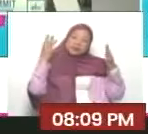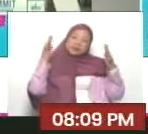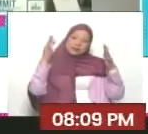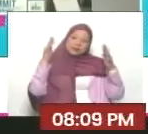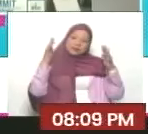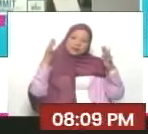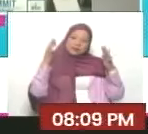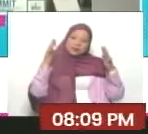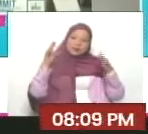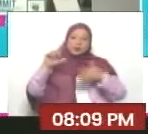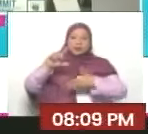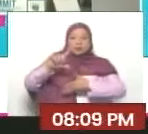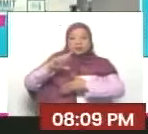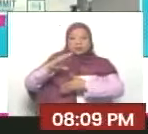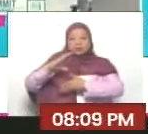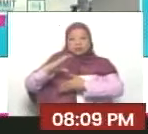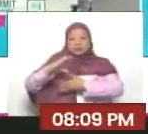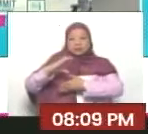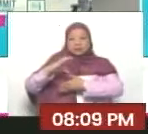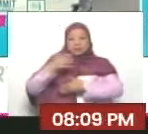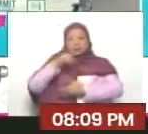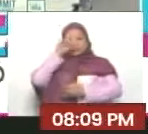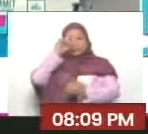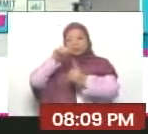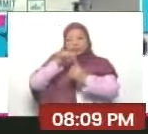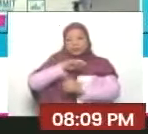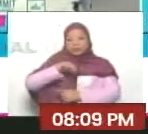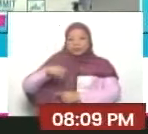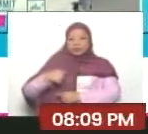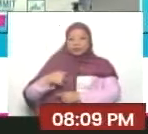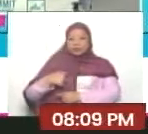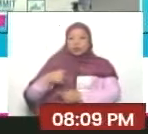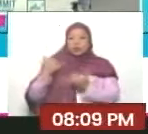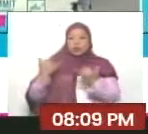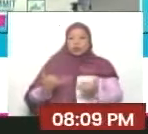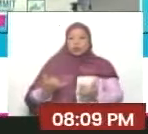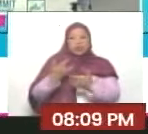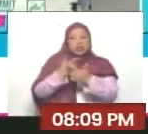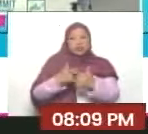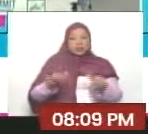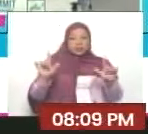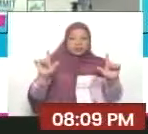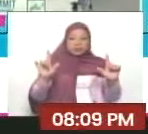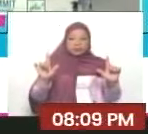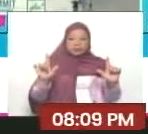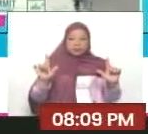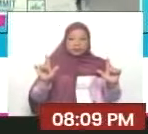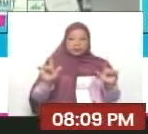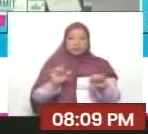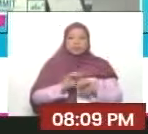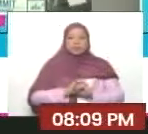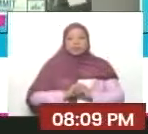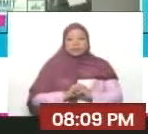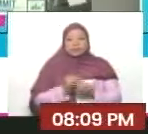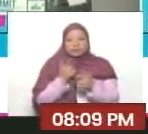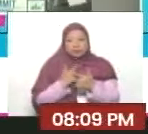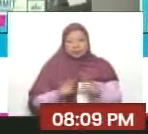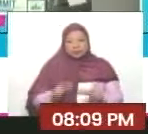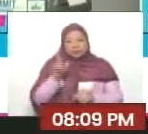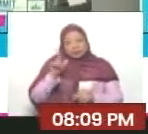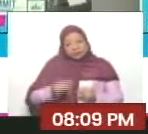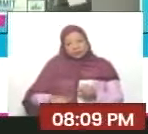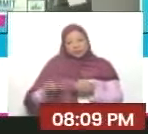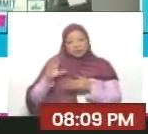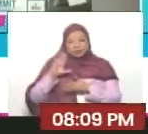La CELAC es nuestro camino. La CELAC es el camino de los libertadores y de las libertadoras de